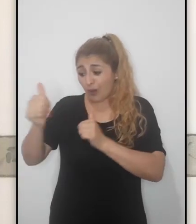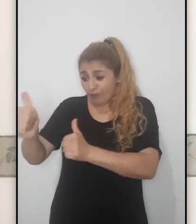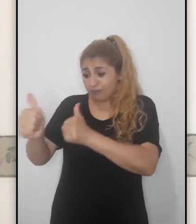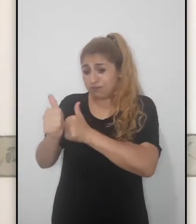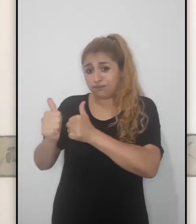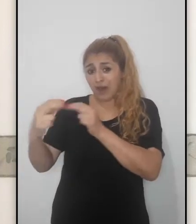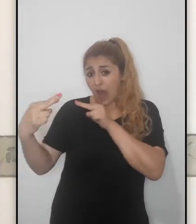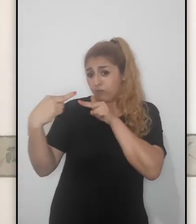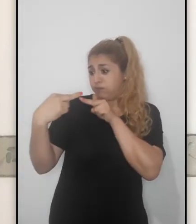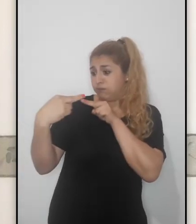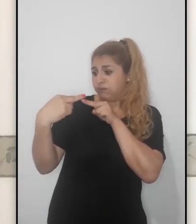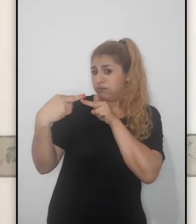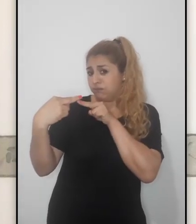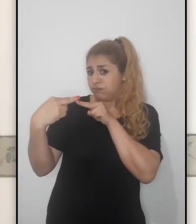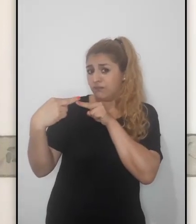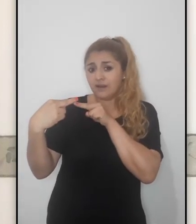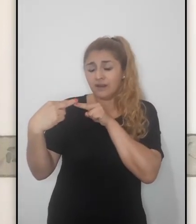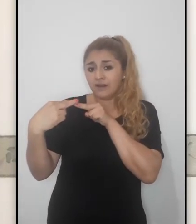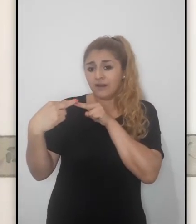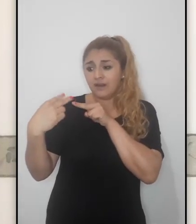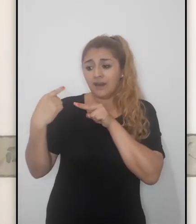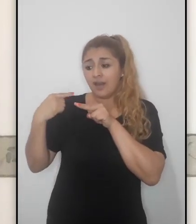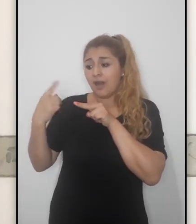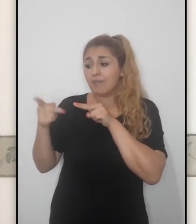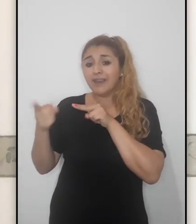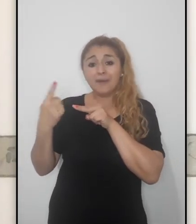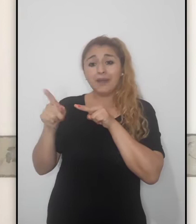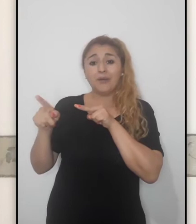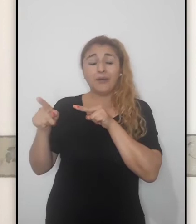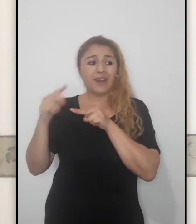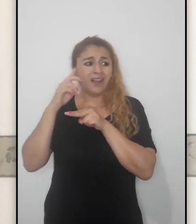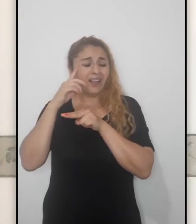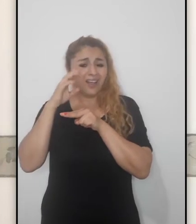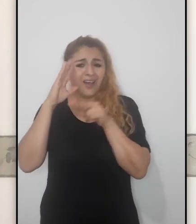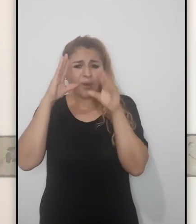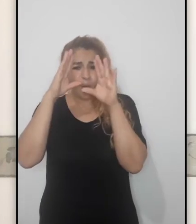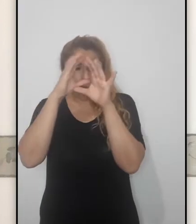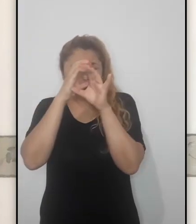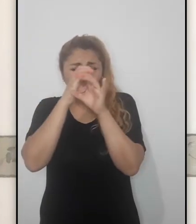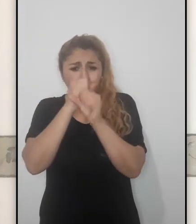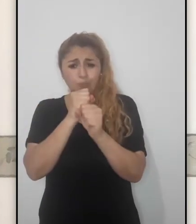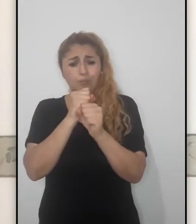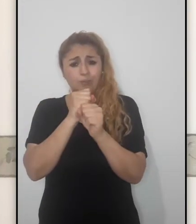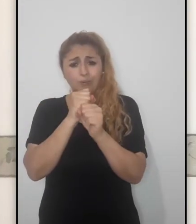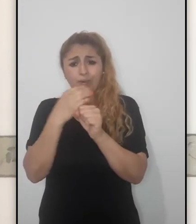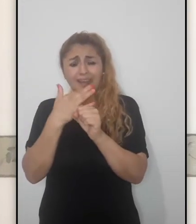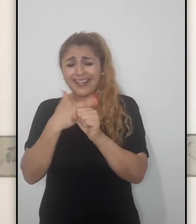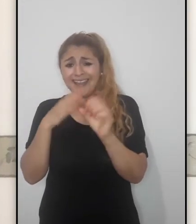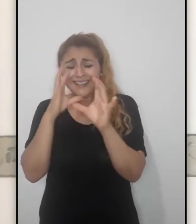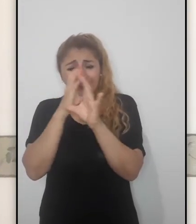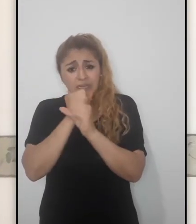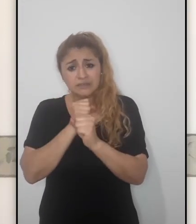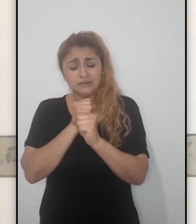justamente se trata de esta diferencia de todo lo que ve cree y piensa el ser